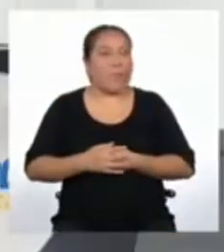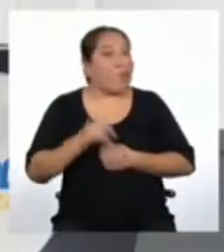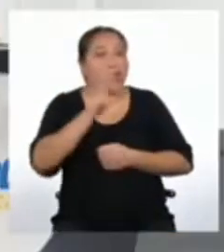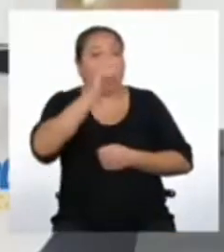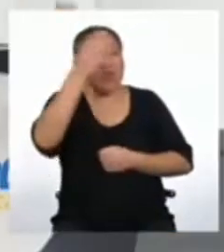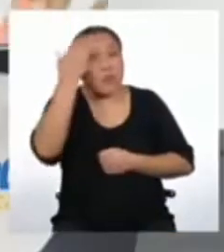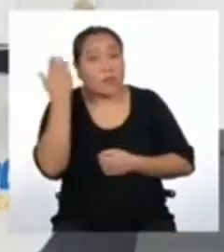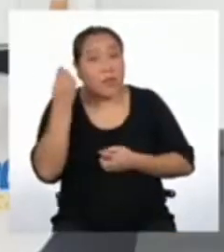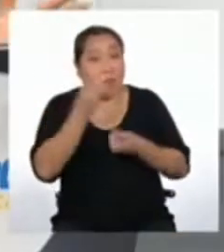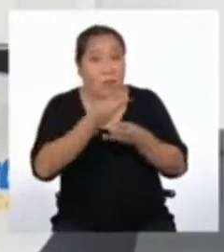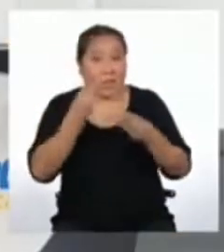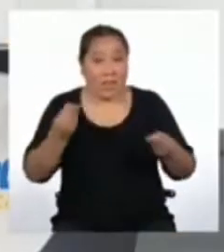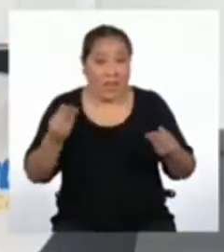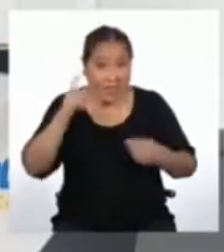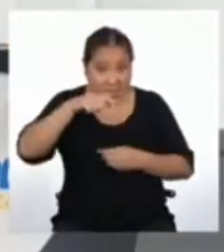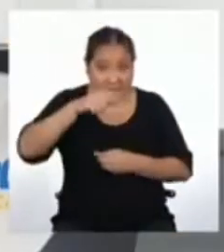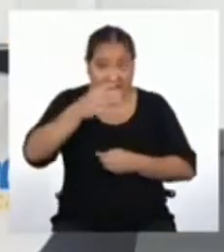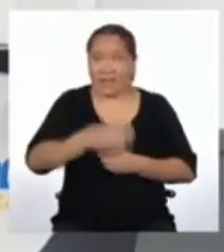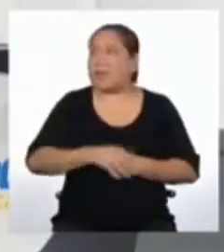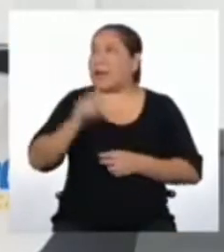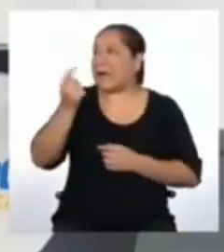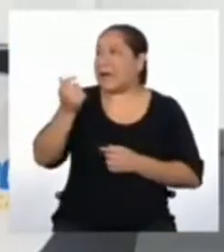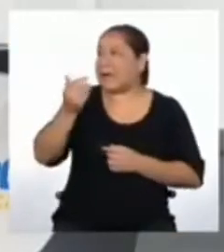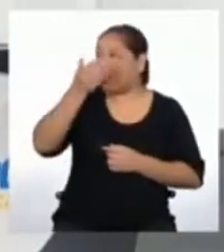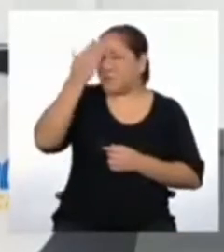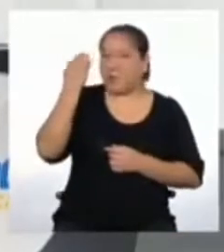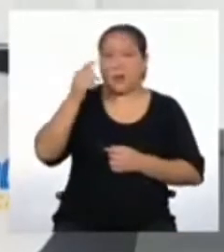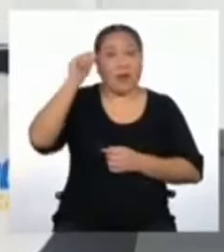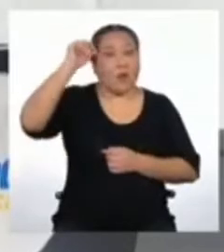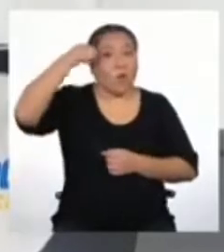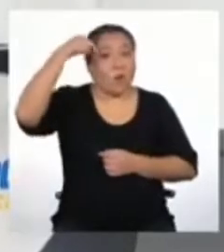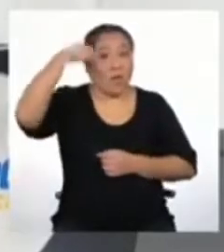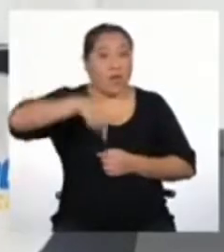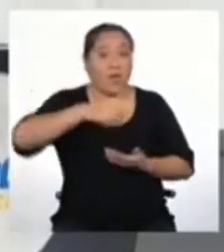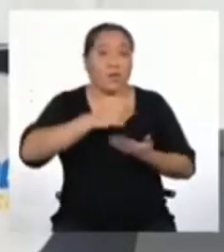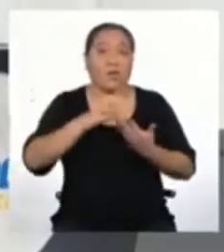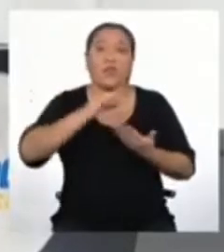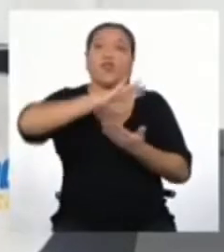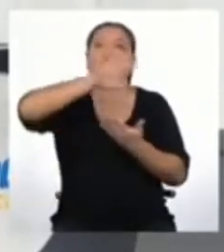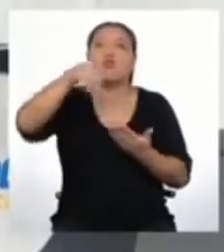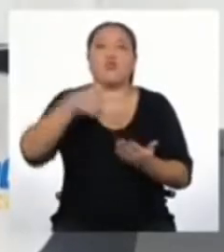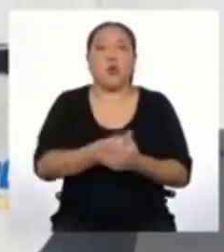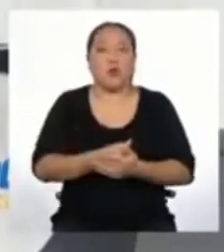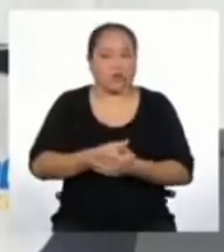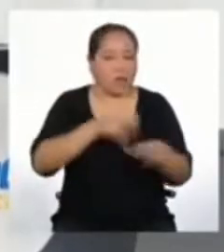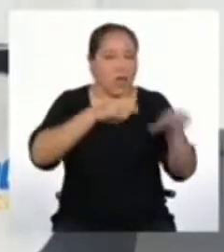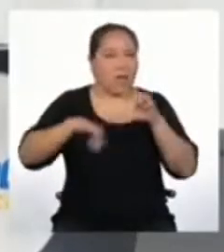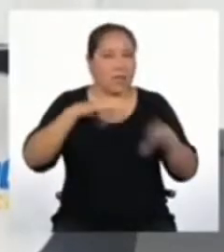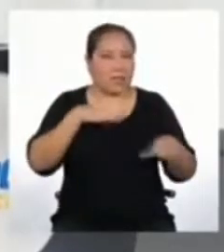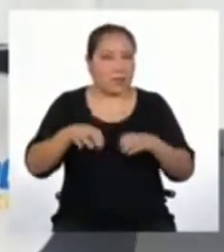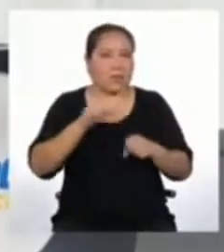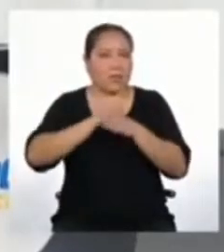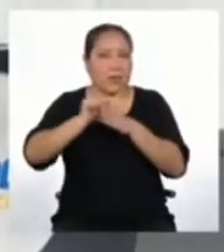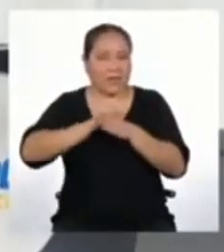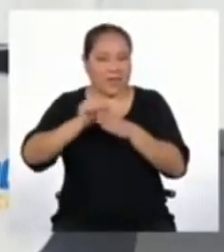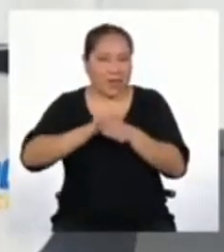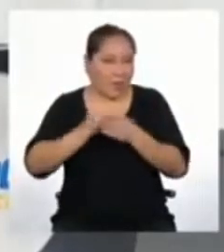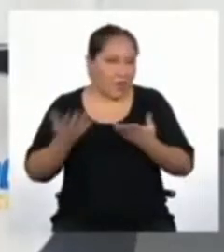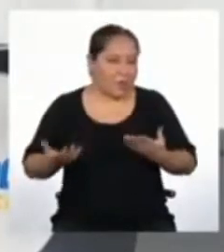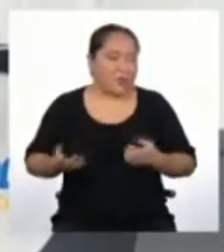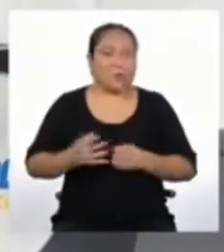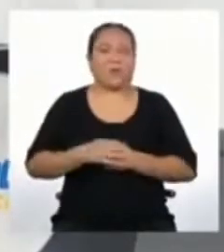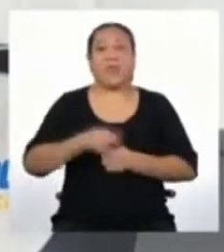necesarios. Casi se me va. Recuerda que en nuestro programa, todas y todos nos ponemos en acción y hacemos algunas